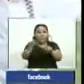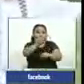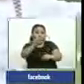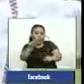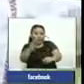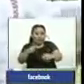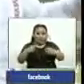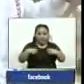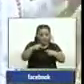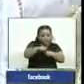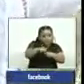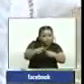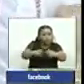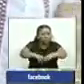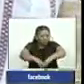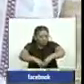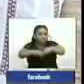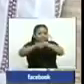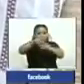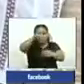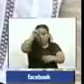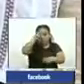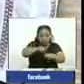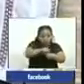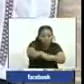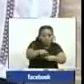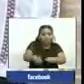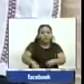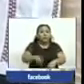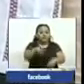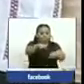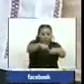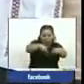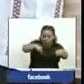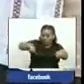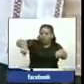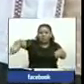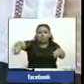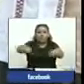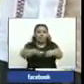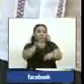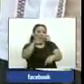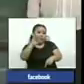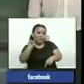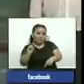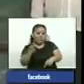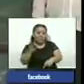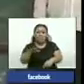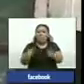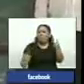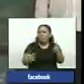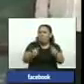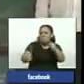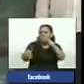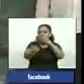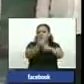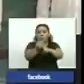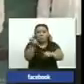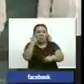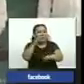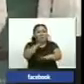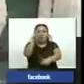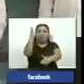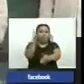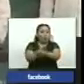pretende reactivar la agricultura sembrando 50 hectáreas en la zona rural del país. El objetivo primordial es reducir el flujo